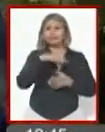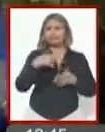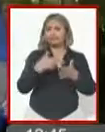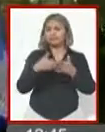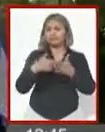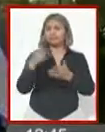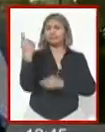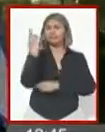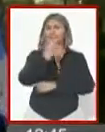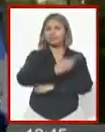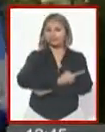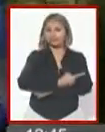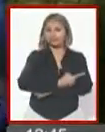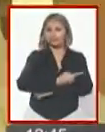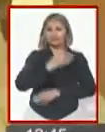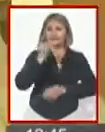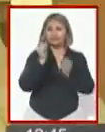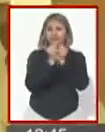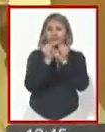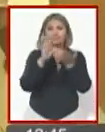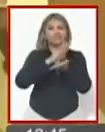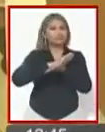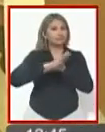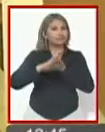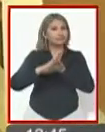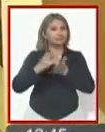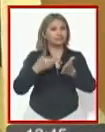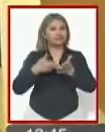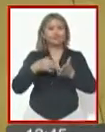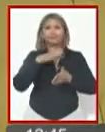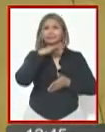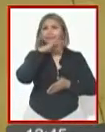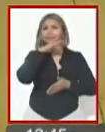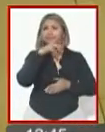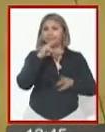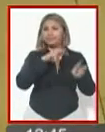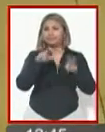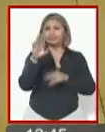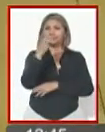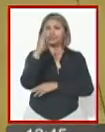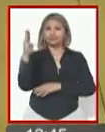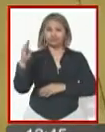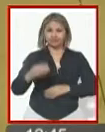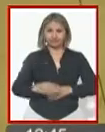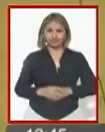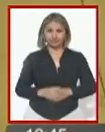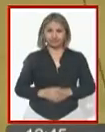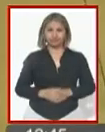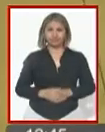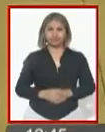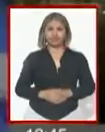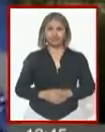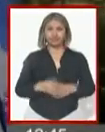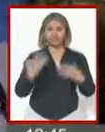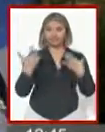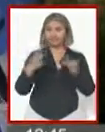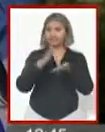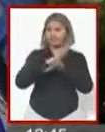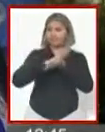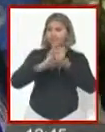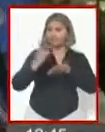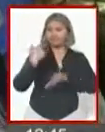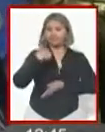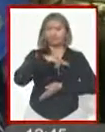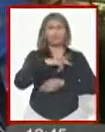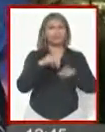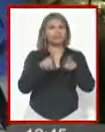cochinada, un día de, sin limpieza la terminal ahorita está una desgracia, vayan a fijarse en los baños. ¿Están limpiando? Sí,